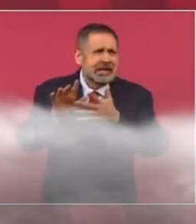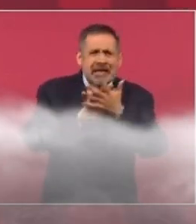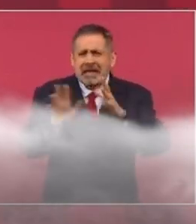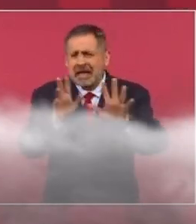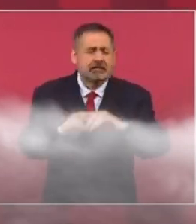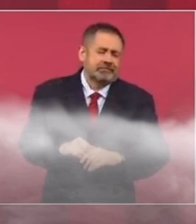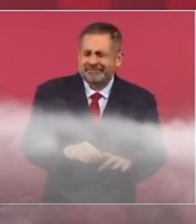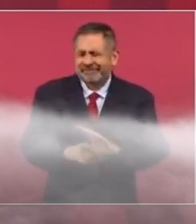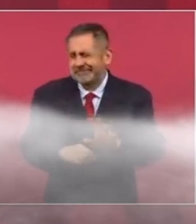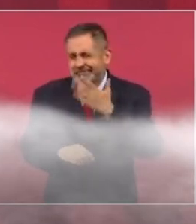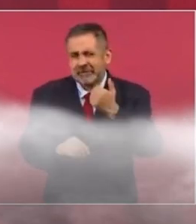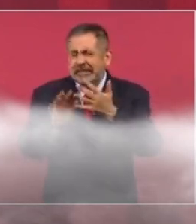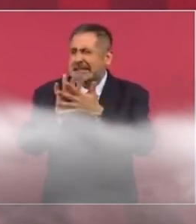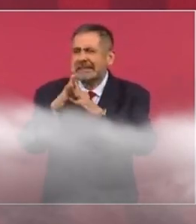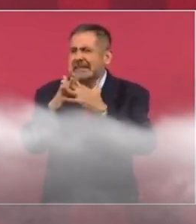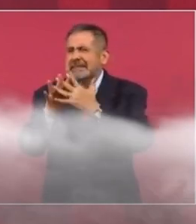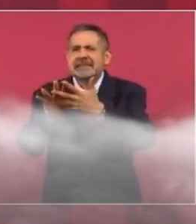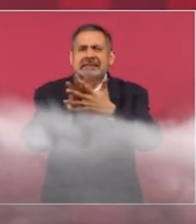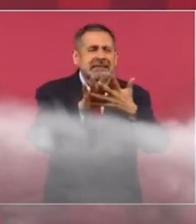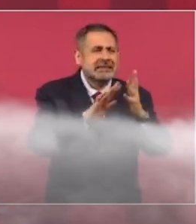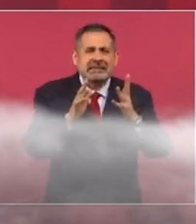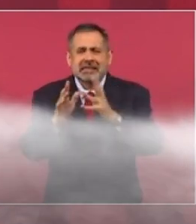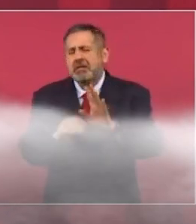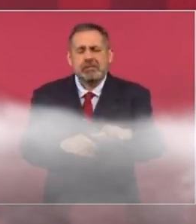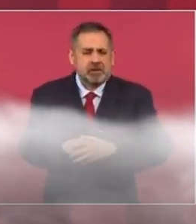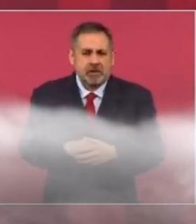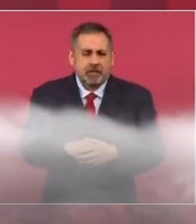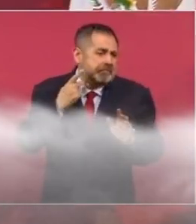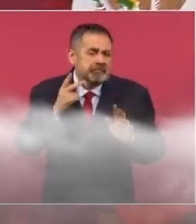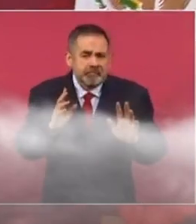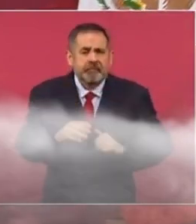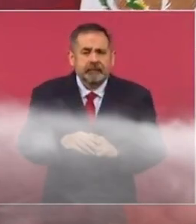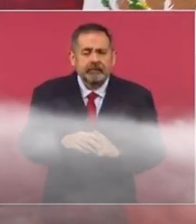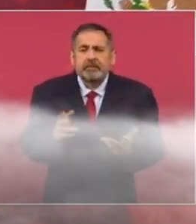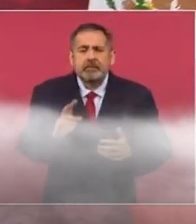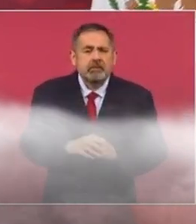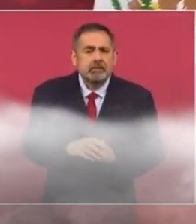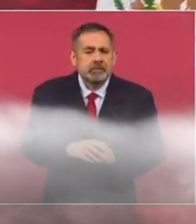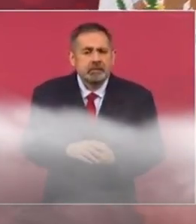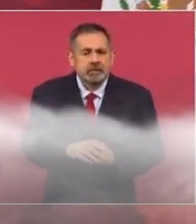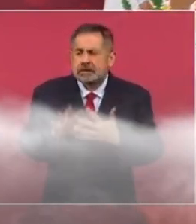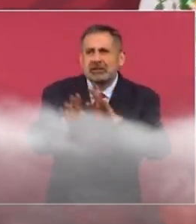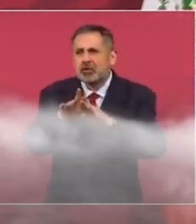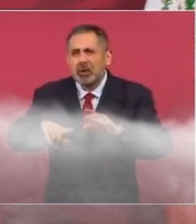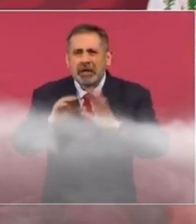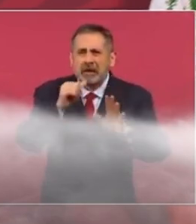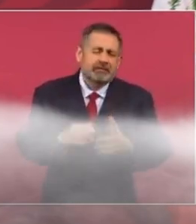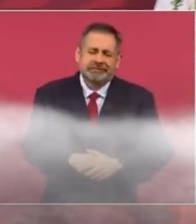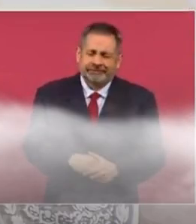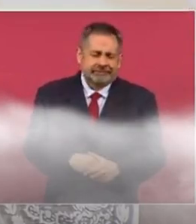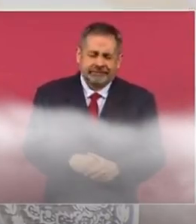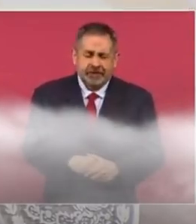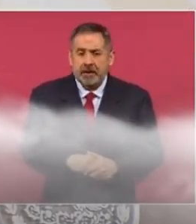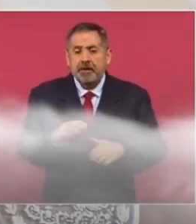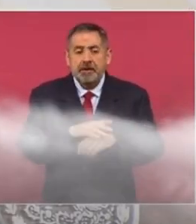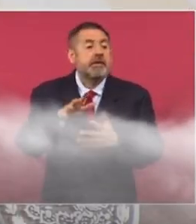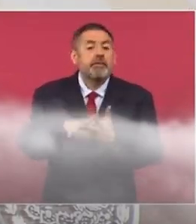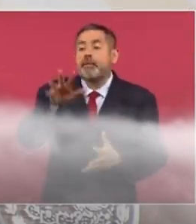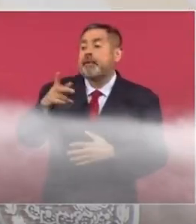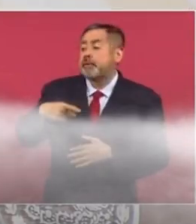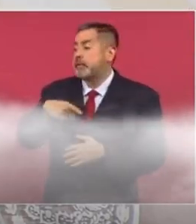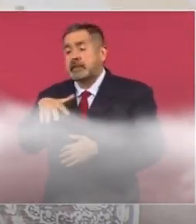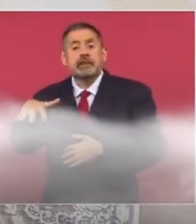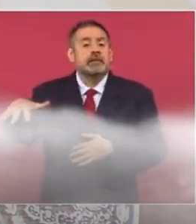hay polarización. Hay politización. ¿Por qué no hay polarización? Porque la mayoría de la